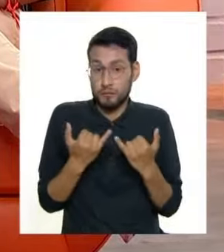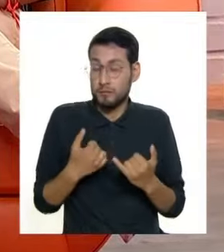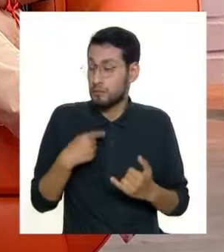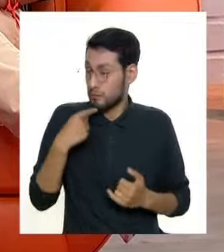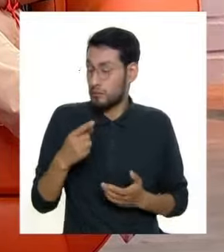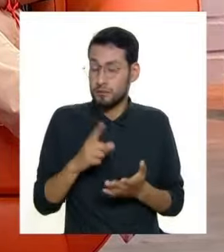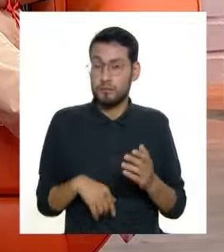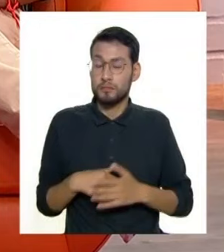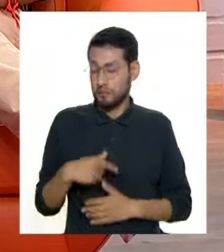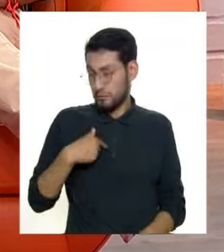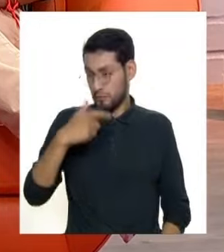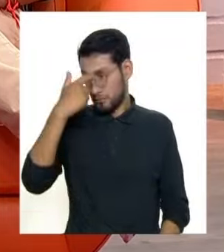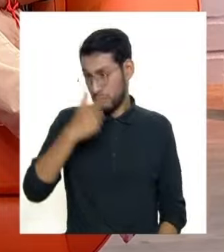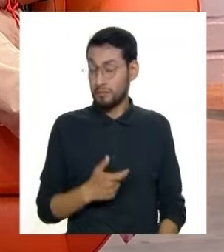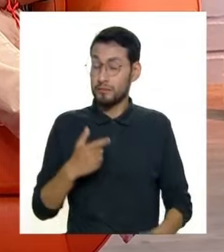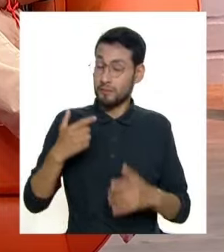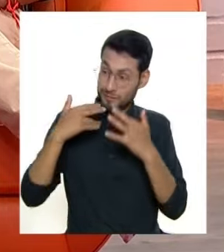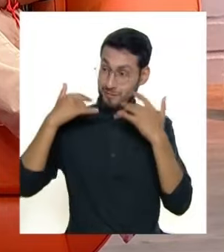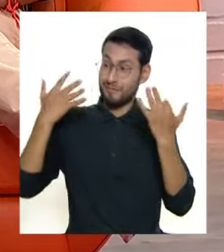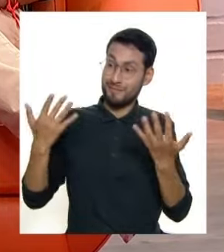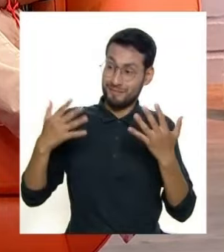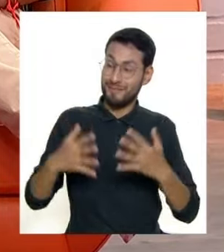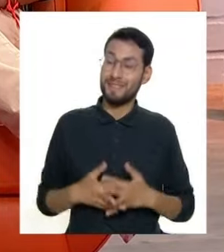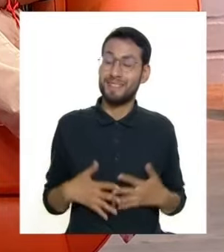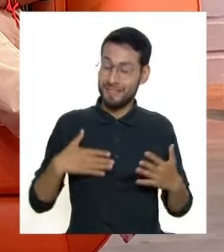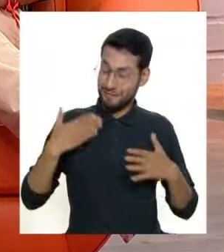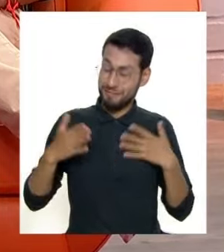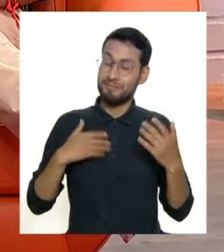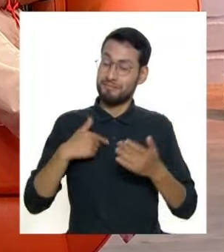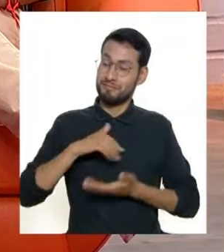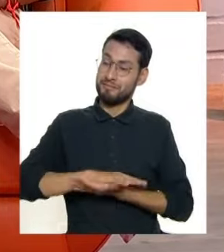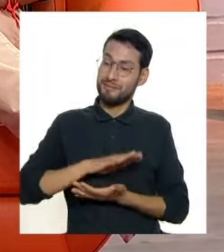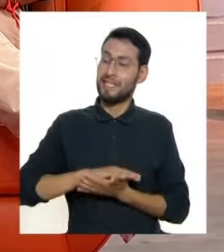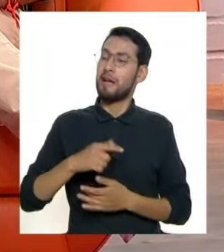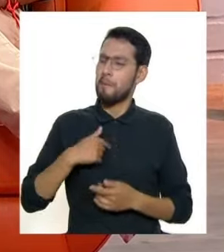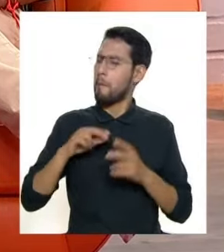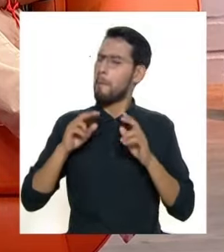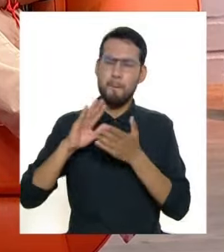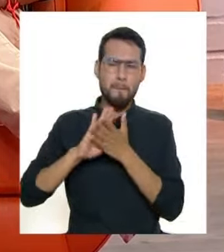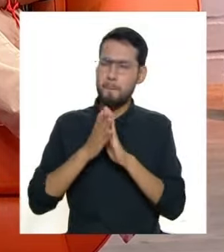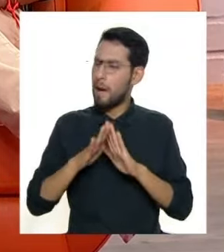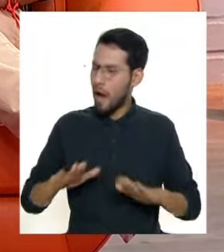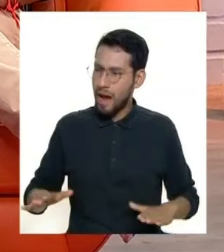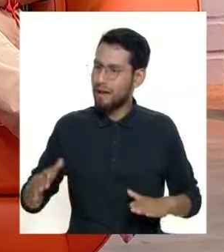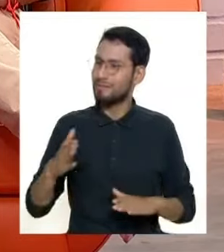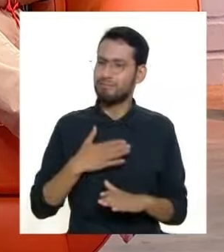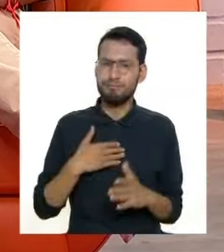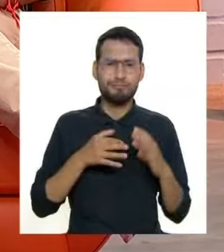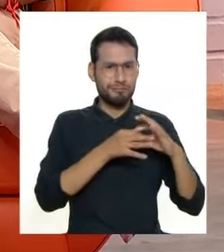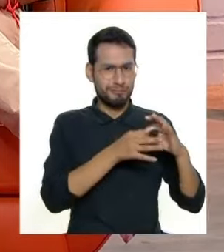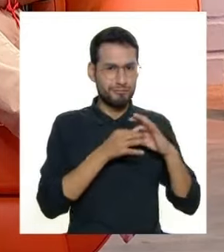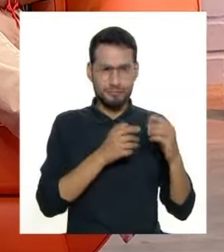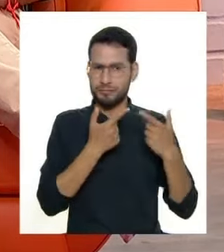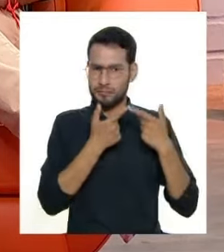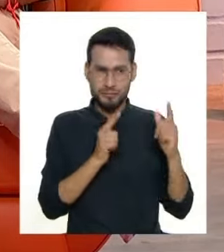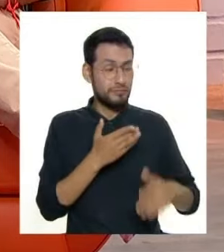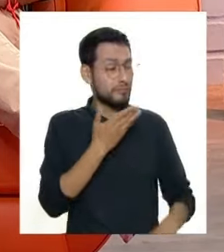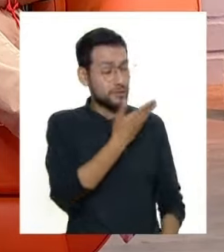decir que soy una persona feliz y tranquila y que vivo en paz, en una relación, digamos, libre, en